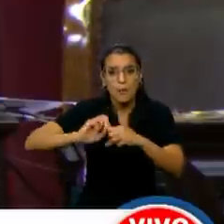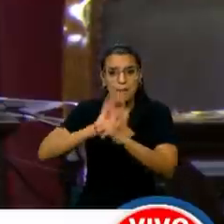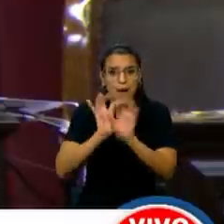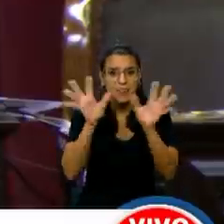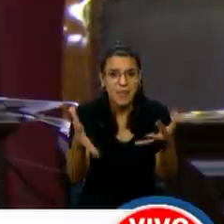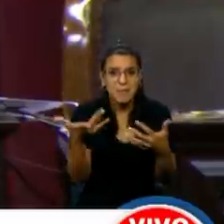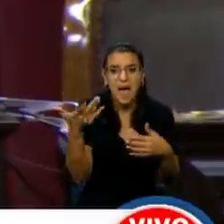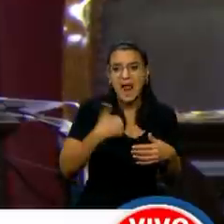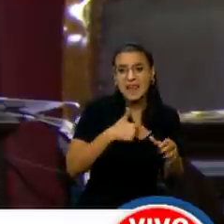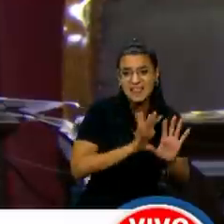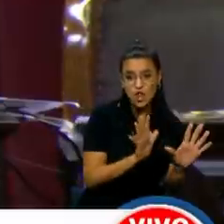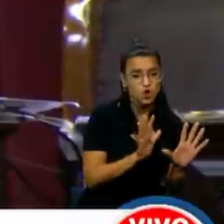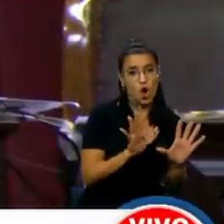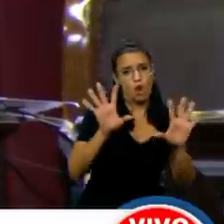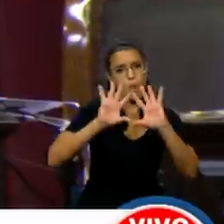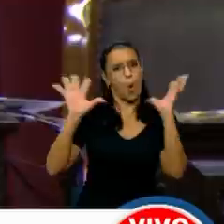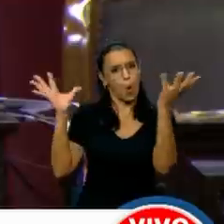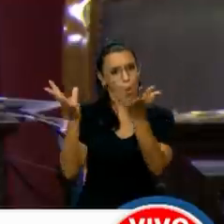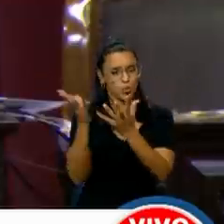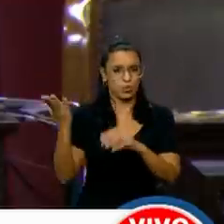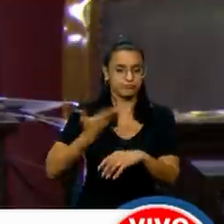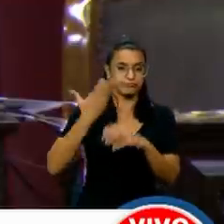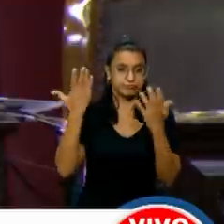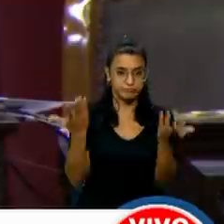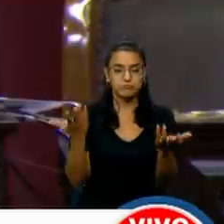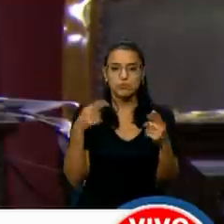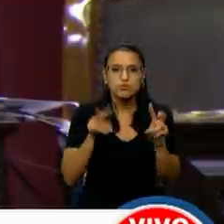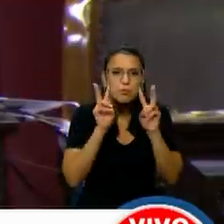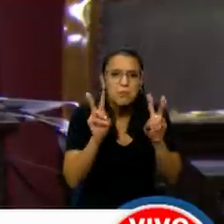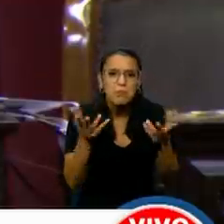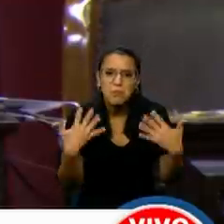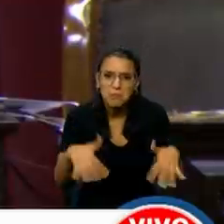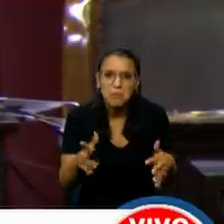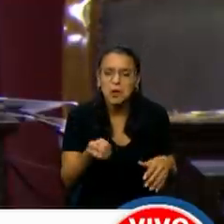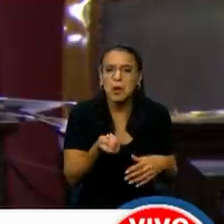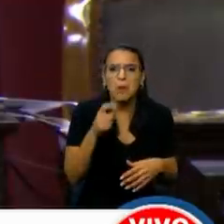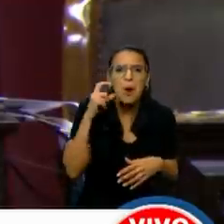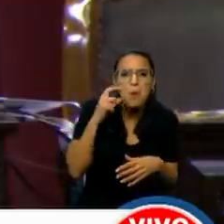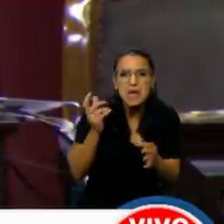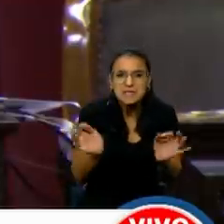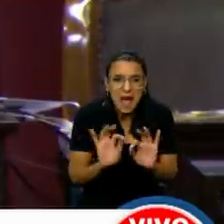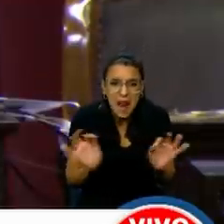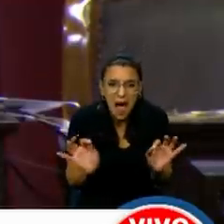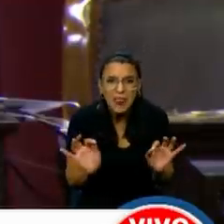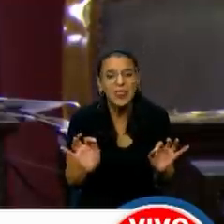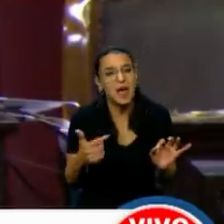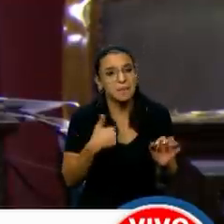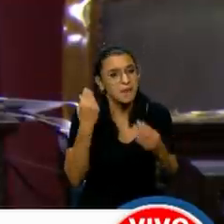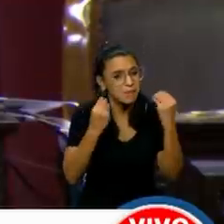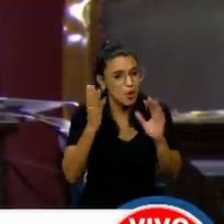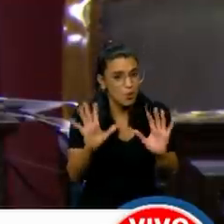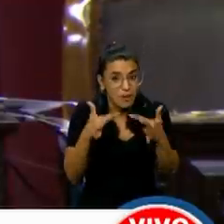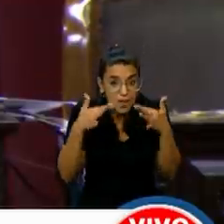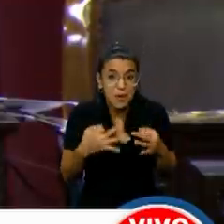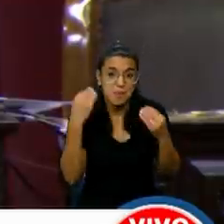afectó a los argentinos sino que afectó al mundo entero la verdad que escucharlos sin siquiera sonrojarse me preocupa realmente